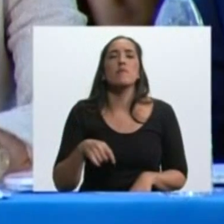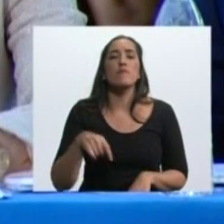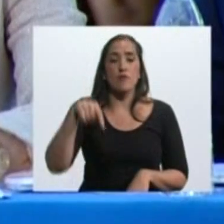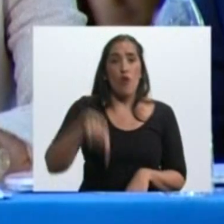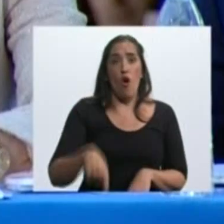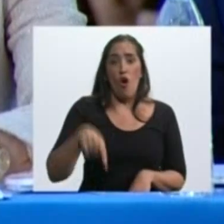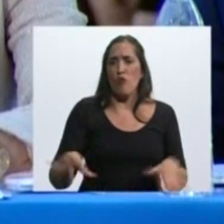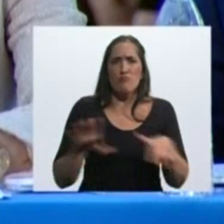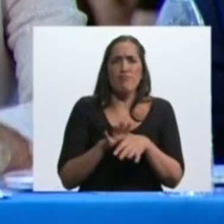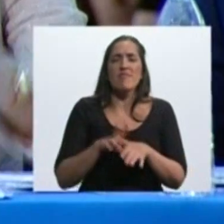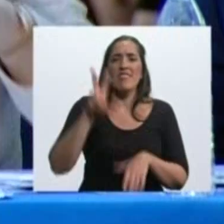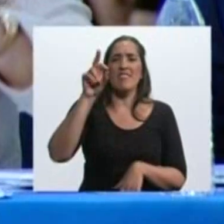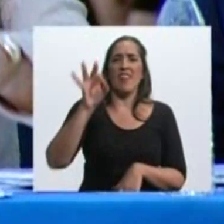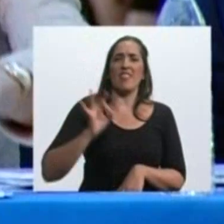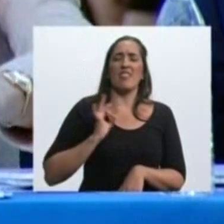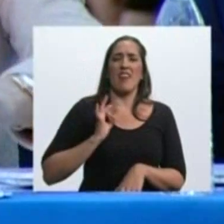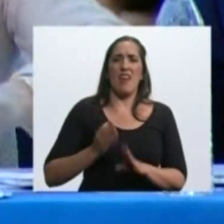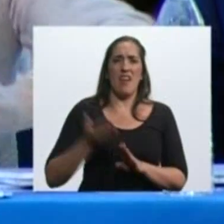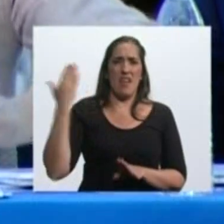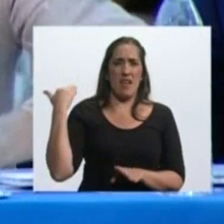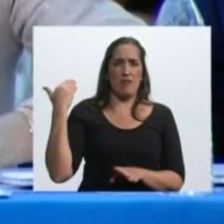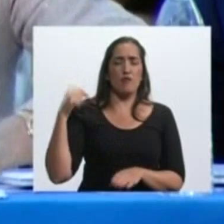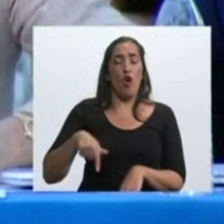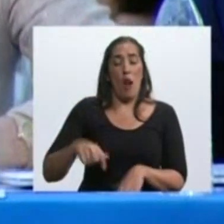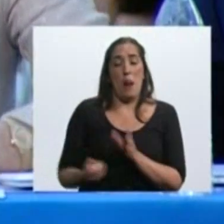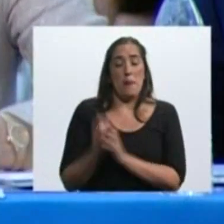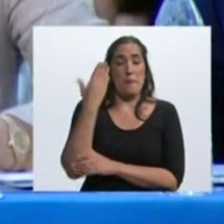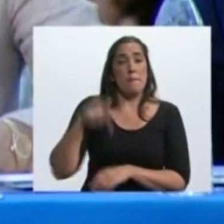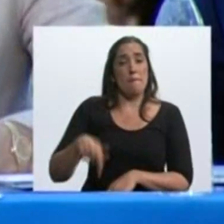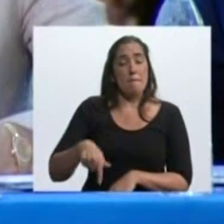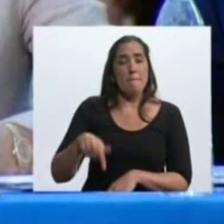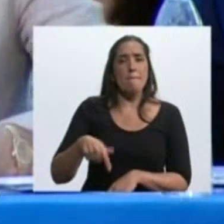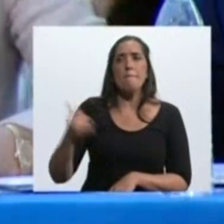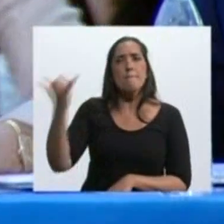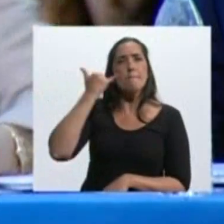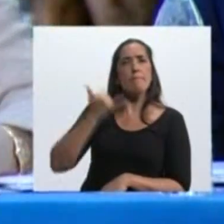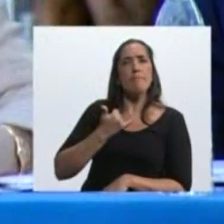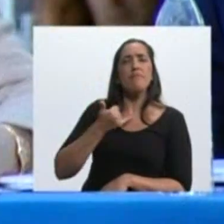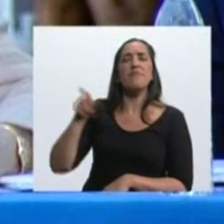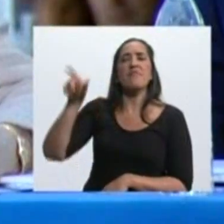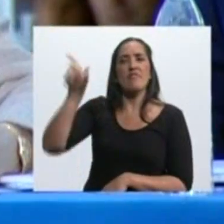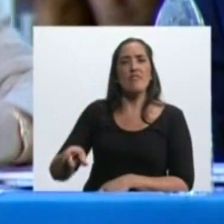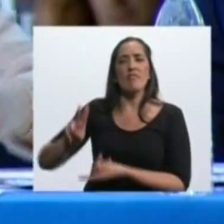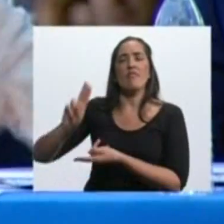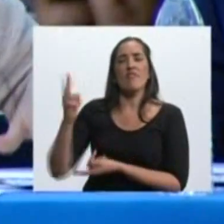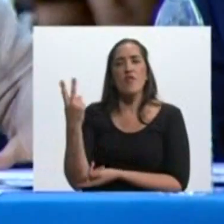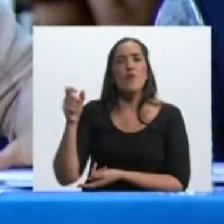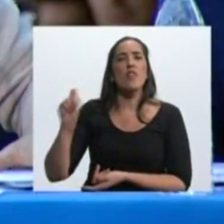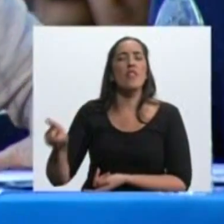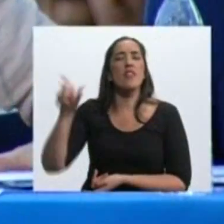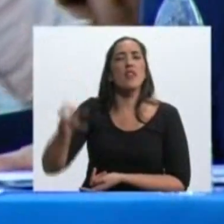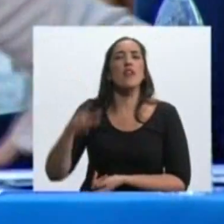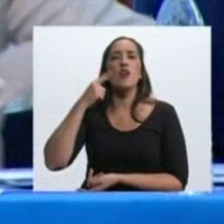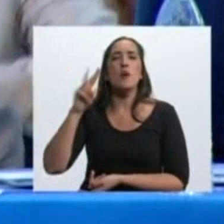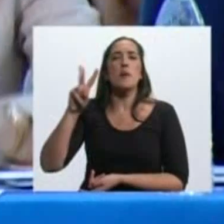Hoy hace 30 años, me llamó hoy por la mañana la viuda de Vicente Solano Lima. Hoy hace